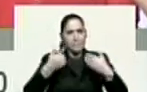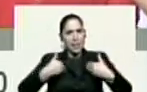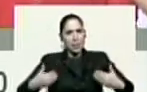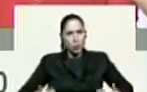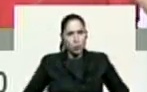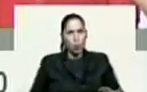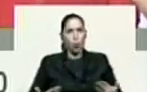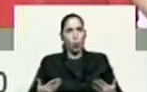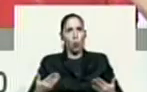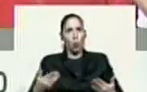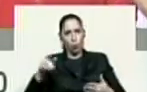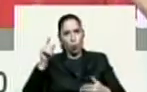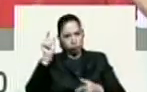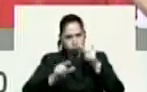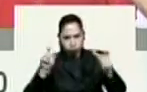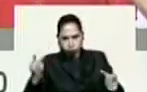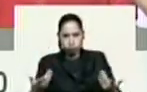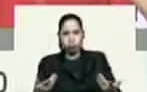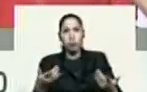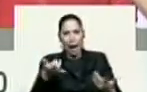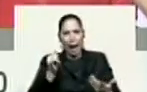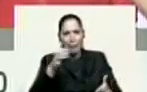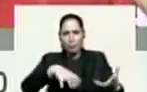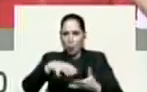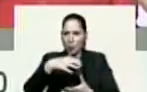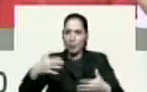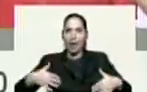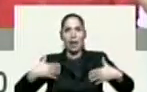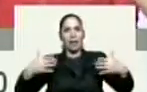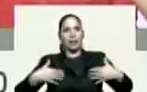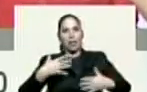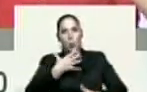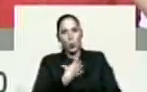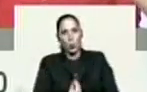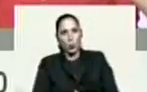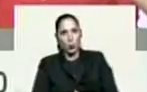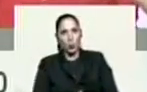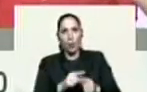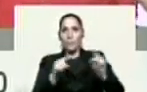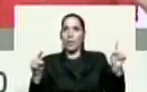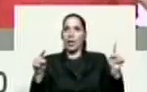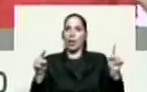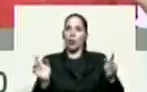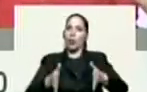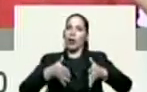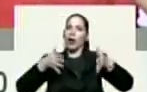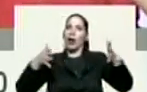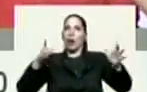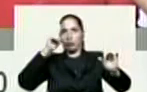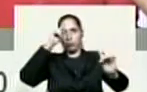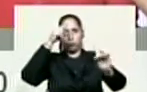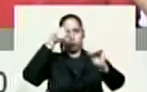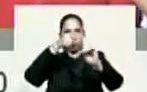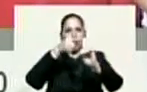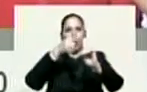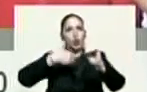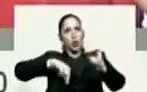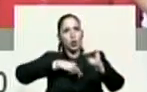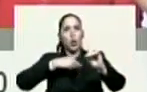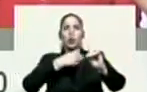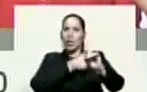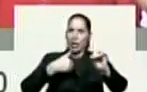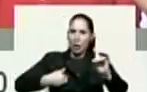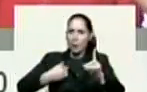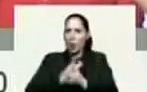problemas. Con problemas, con alegrías, con tristezas, pero con una gran determinación de ser libres. Y